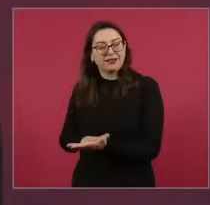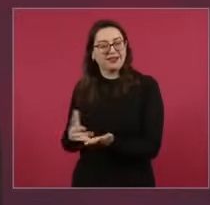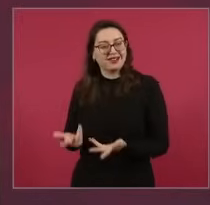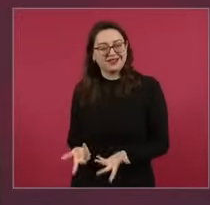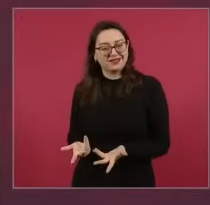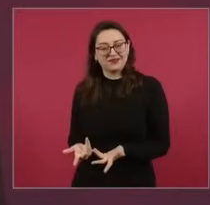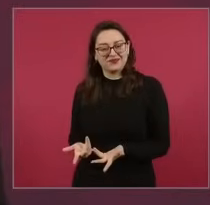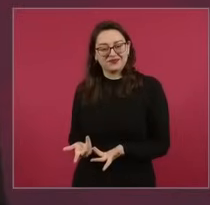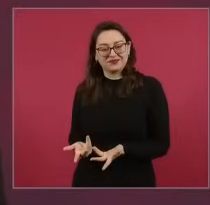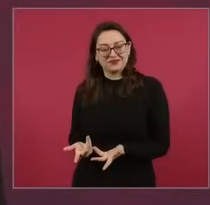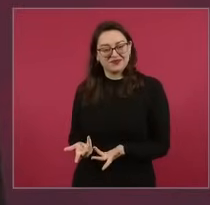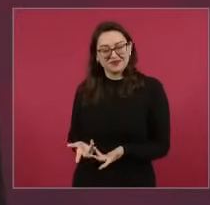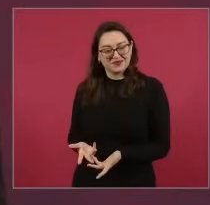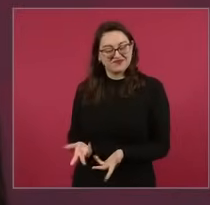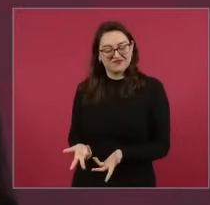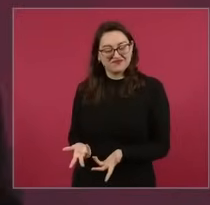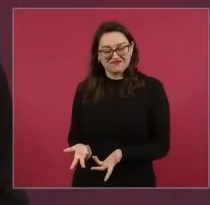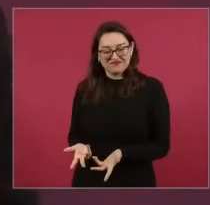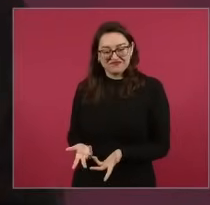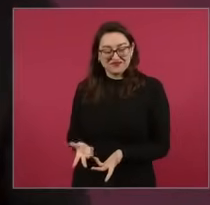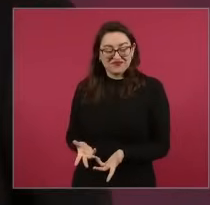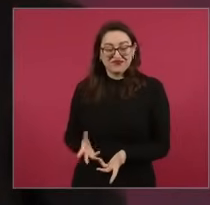Entonces, no soy